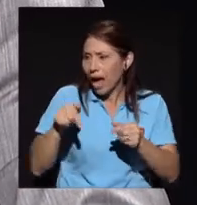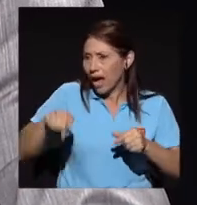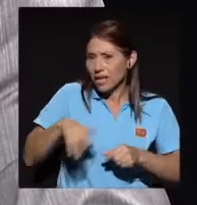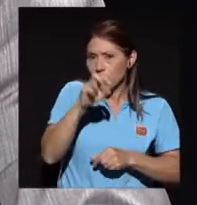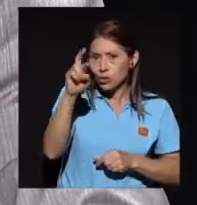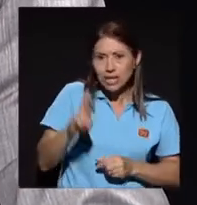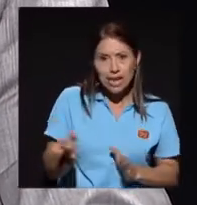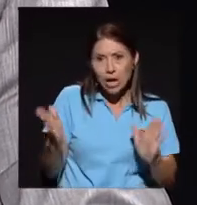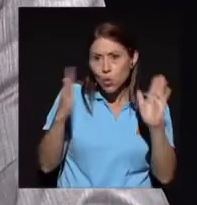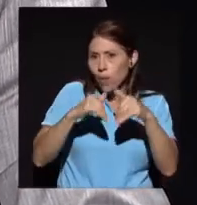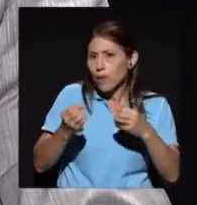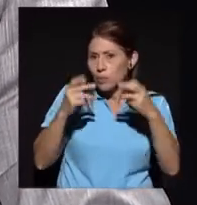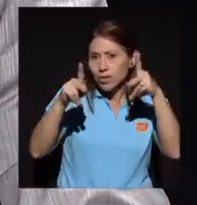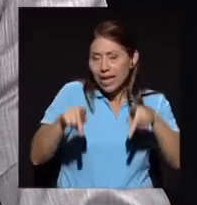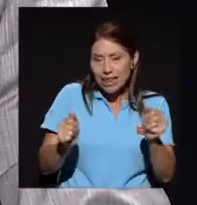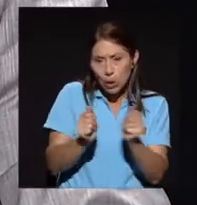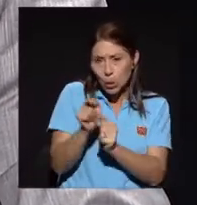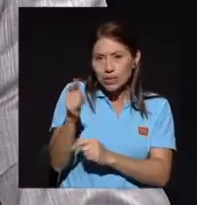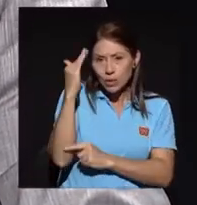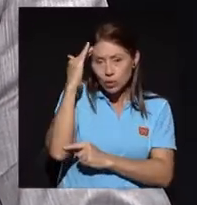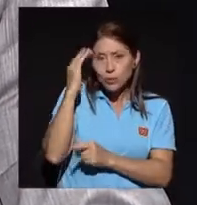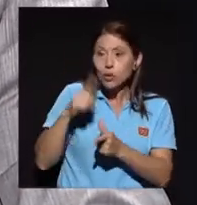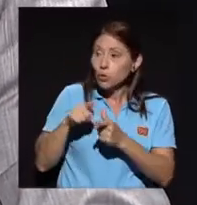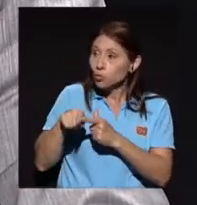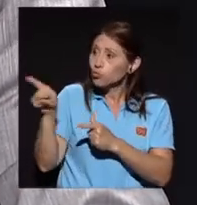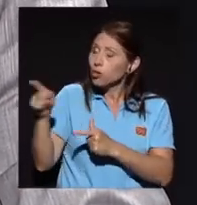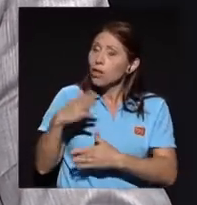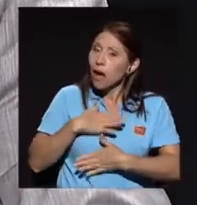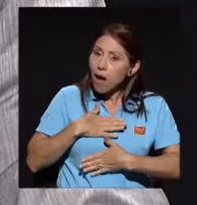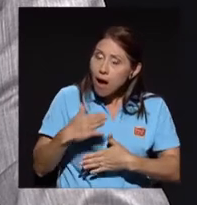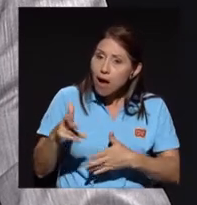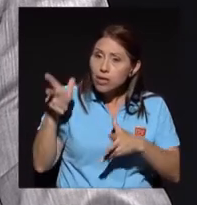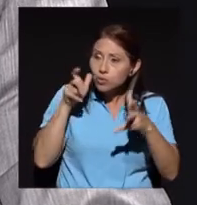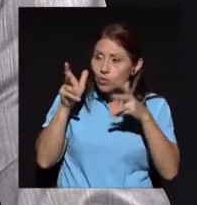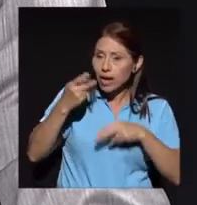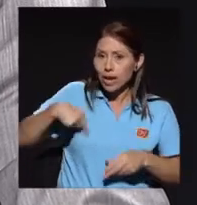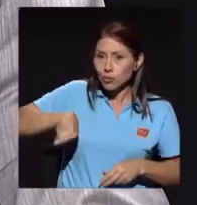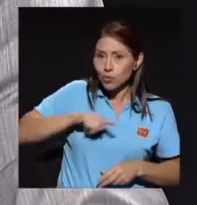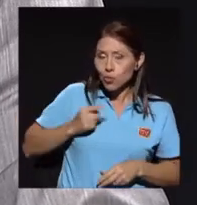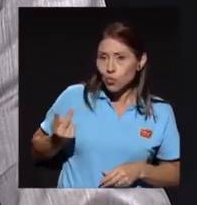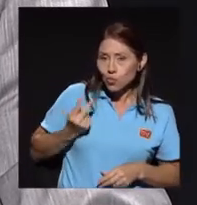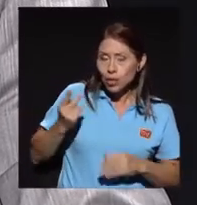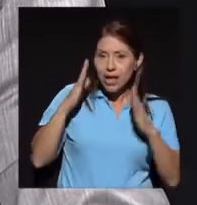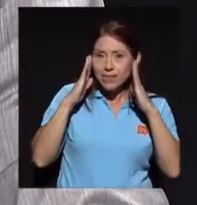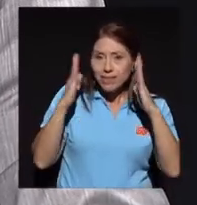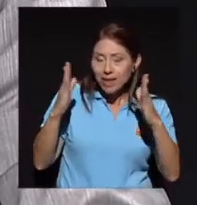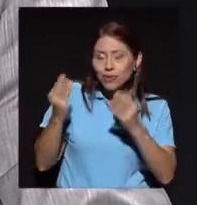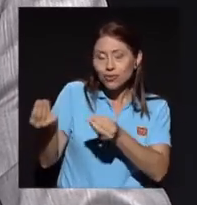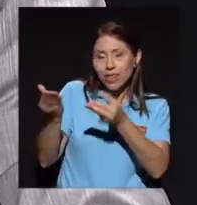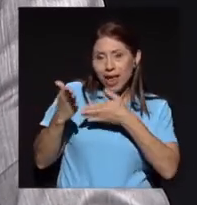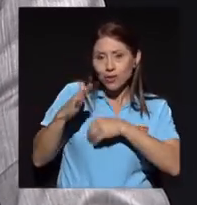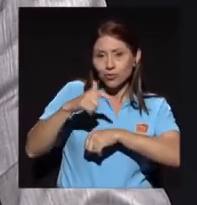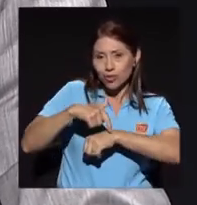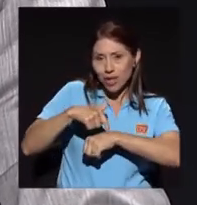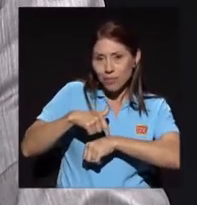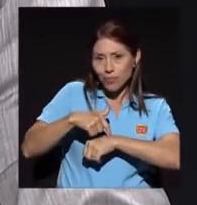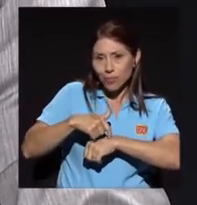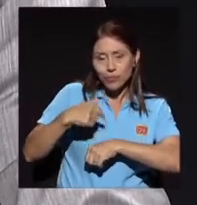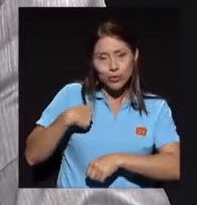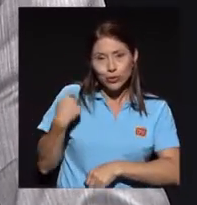y entonces usted tuvo la gran gentileza y amabilidad de escucharnos y atendernos y darnos tiempo, cosa que siempre le he dicho